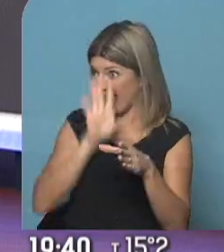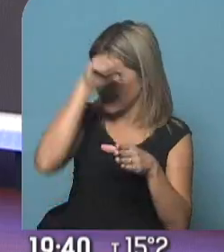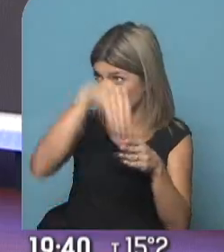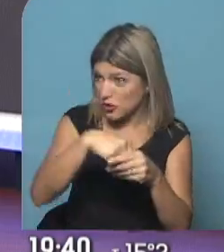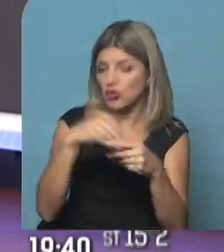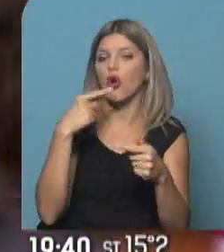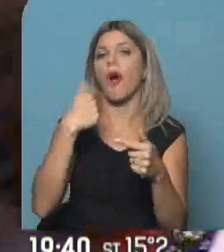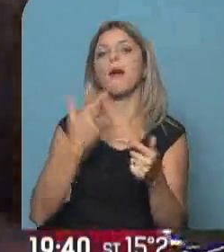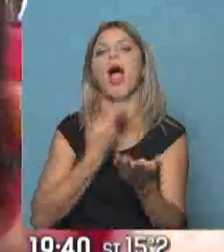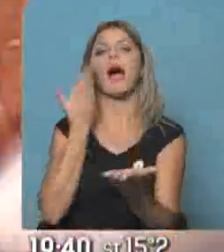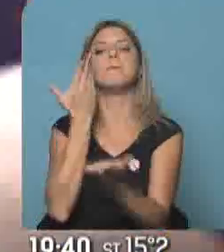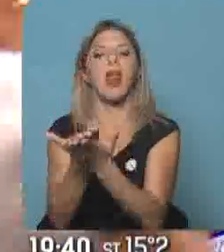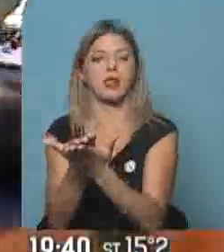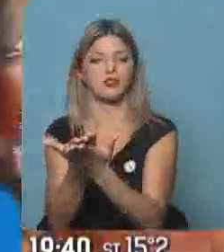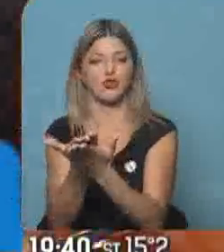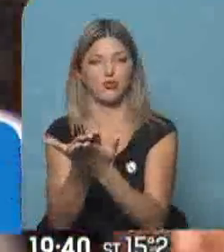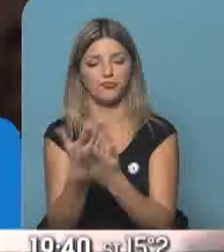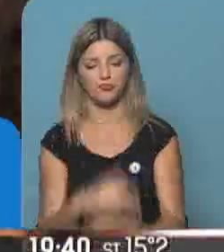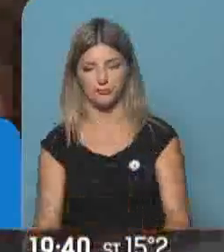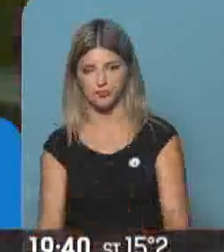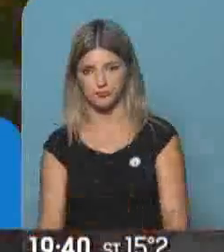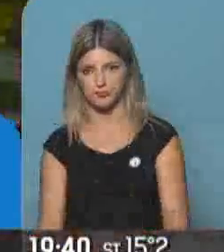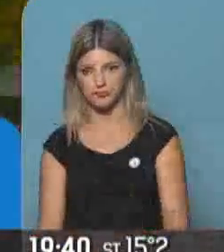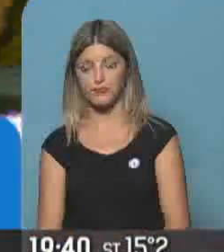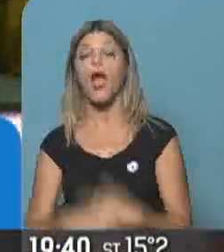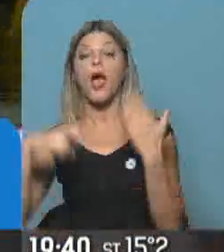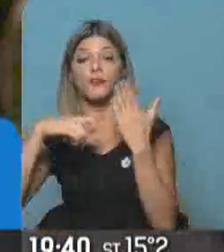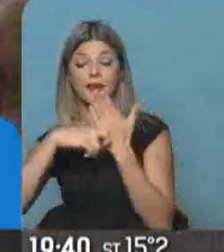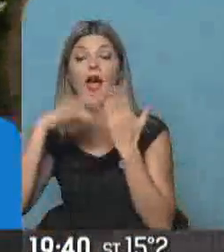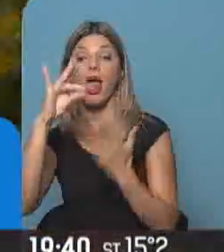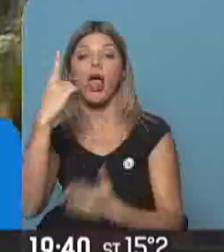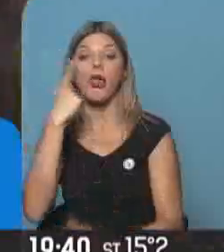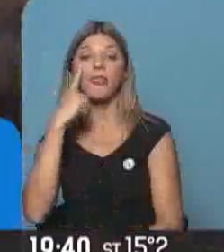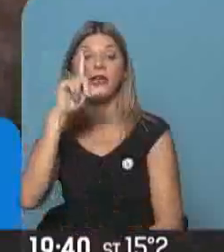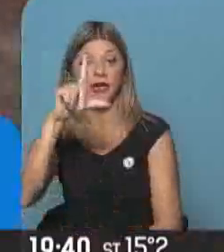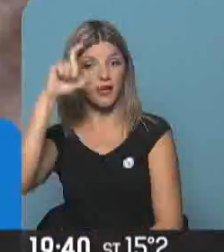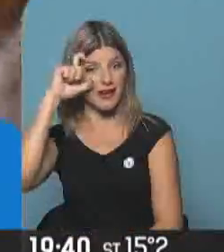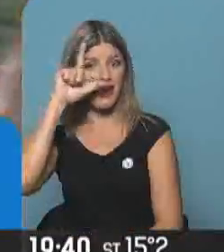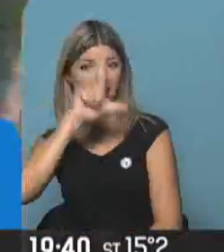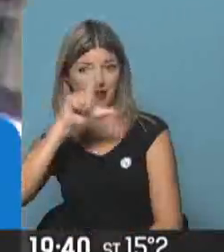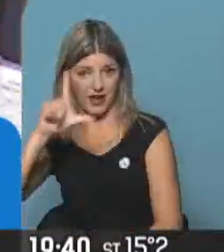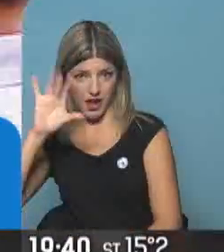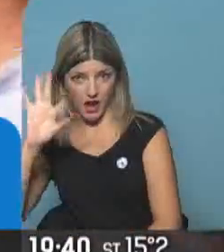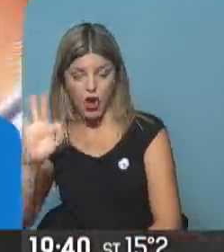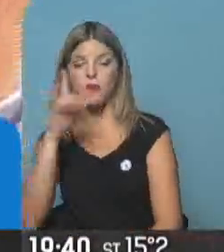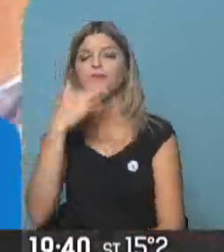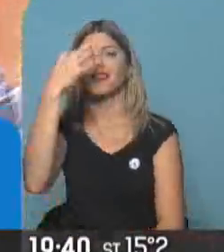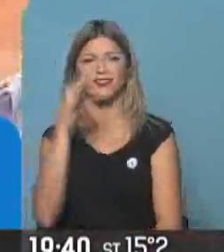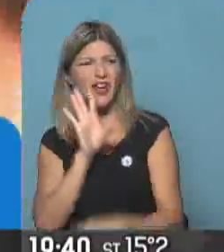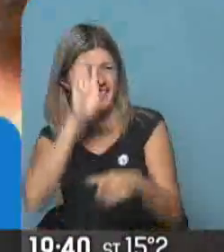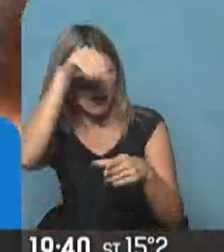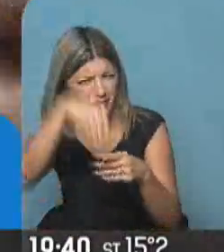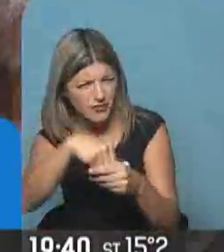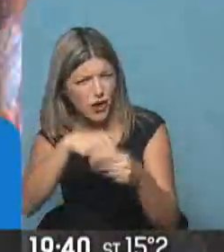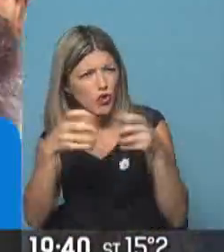decisión. Tras la decisión del fiscal Jorge Di Lello de aceptar el recurso contra la intervención al Partido Justicialista